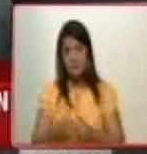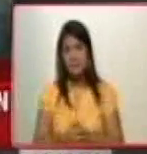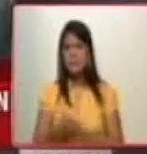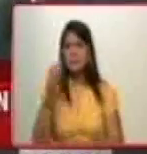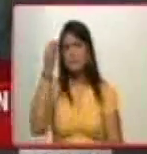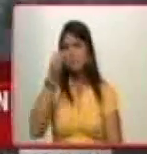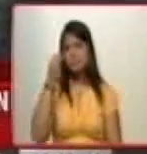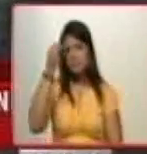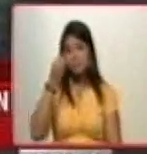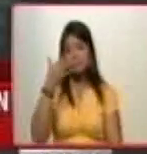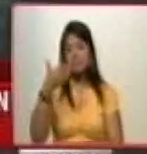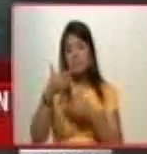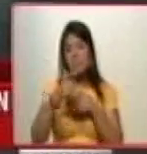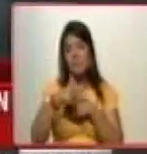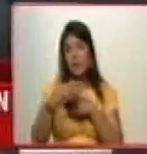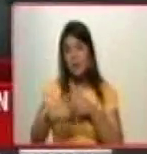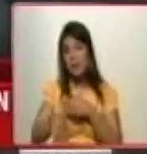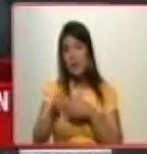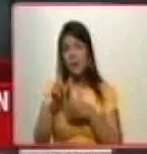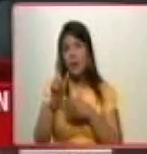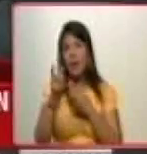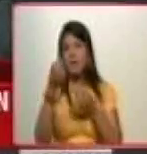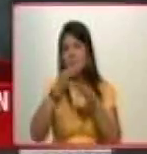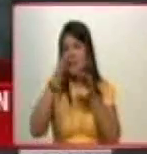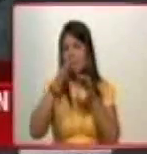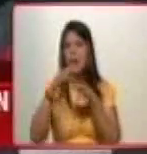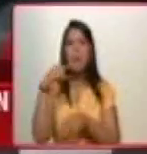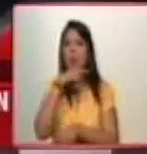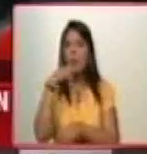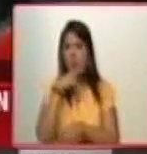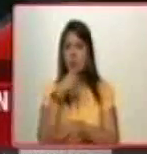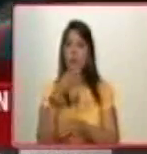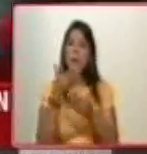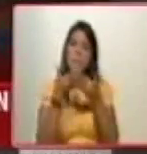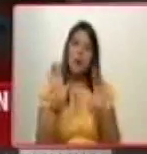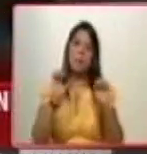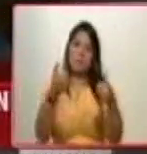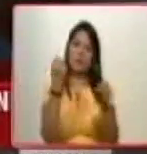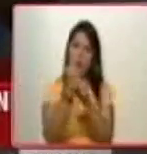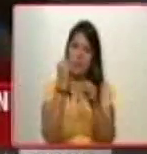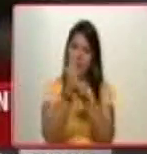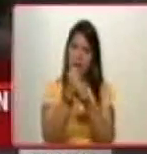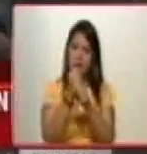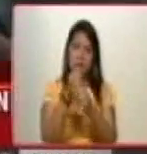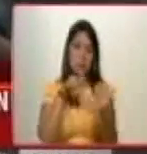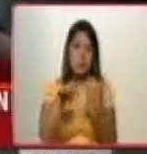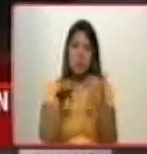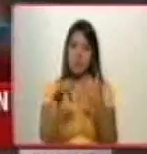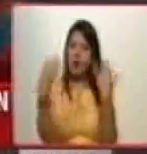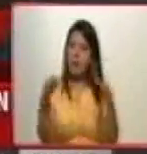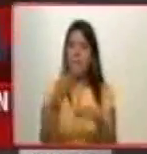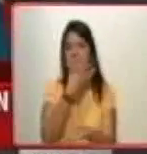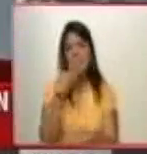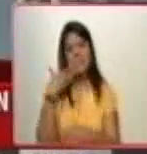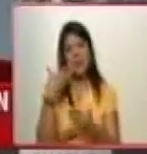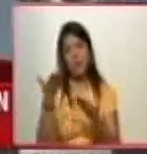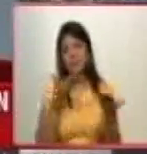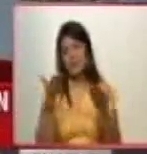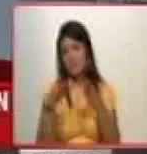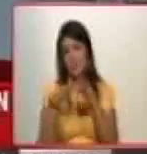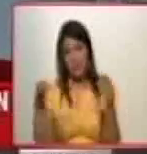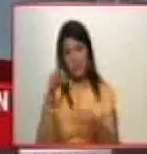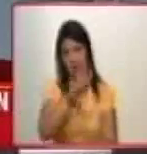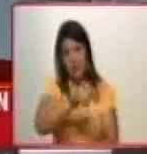previsto para el mes de finales de septiembre, el mes de octubre, ya tenerla operativa para que preste el mejor servicio a